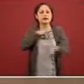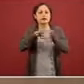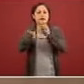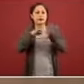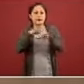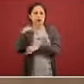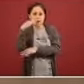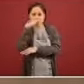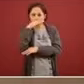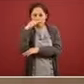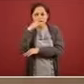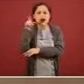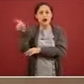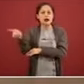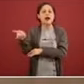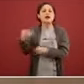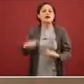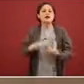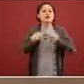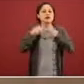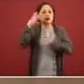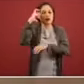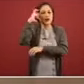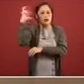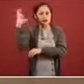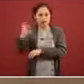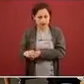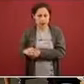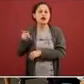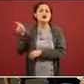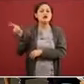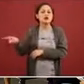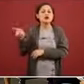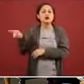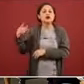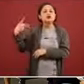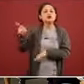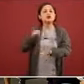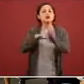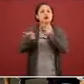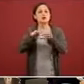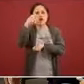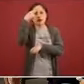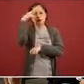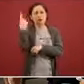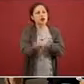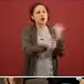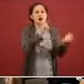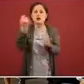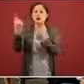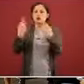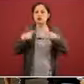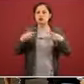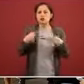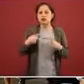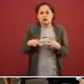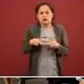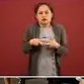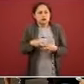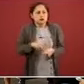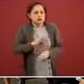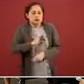y ayuda ahorita precisamente para todos los casos de ansiedad, de depresión y todo lo que se está empezando a dar